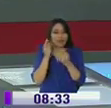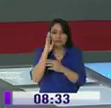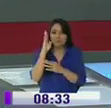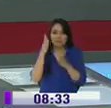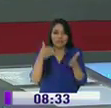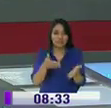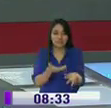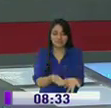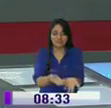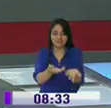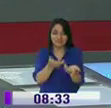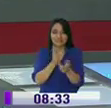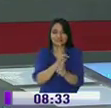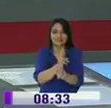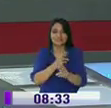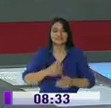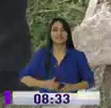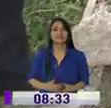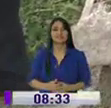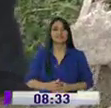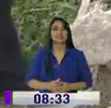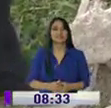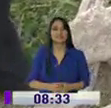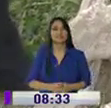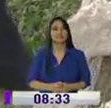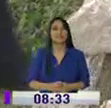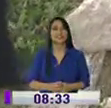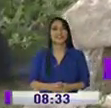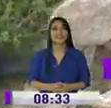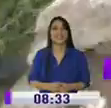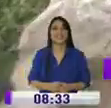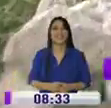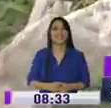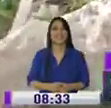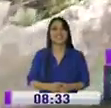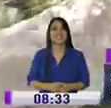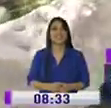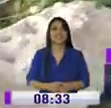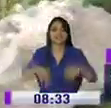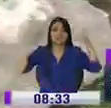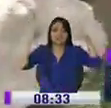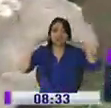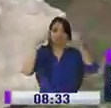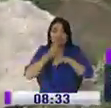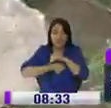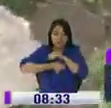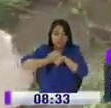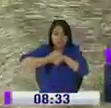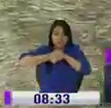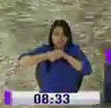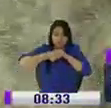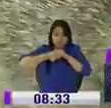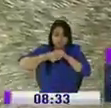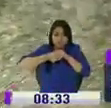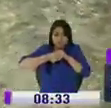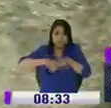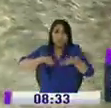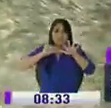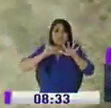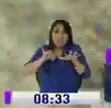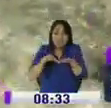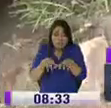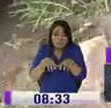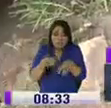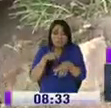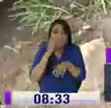He ahí el resultado. Hola, bonita. El mal clima los obligó a esconderse en una alcantarilla. 6 cachorros y su madre, que